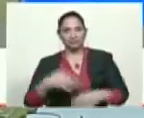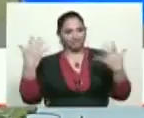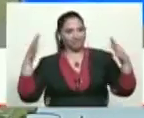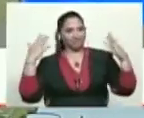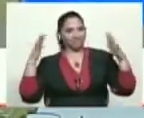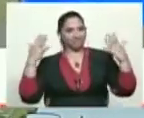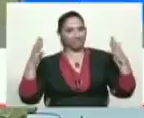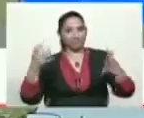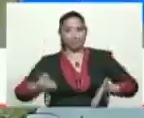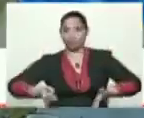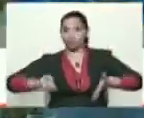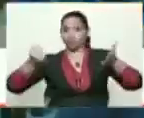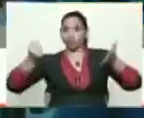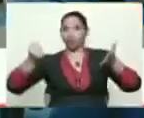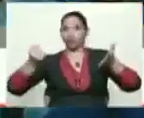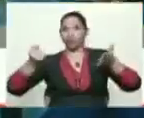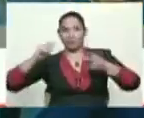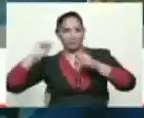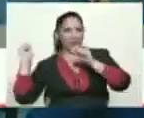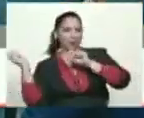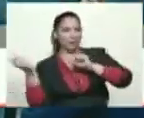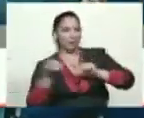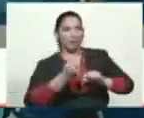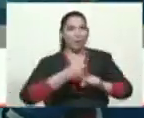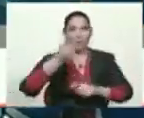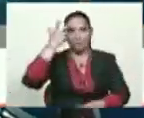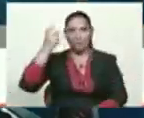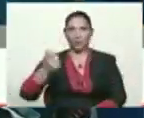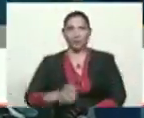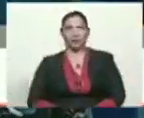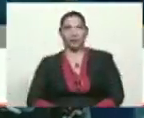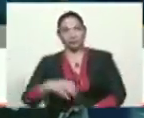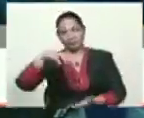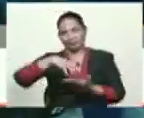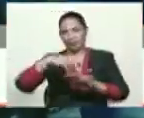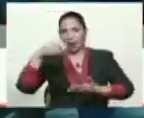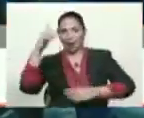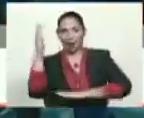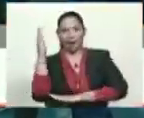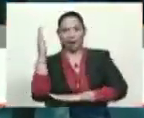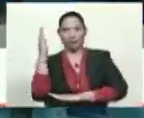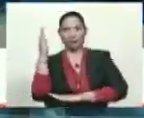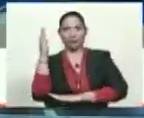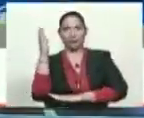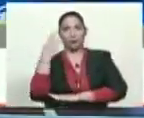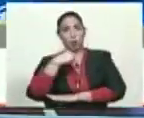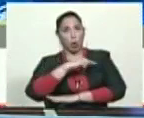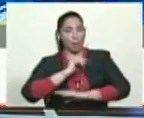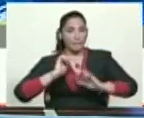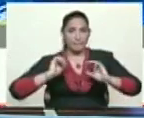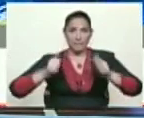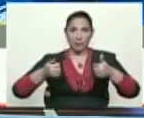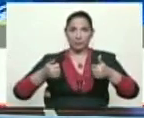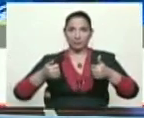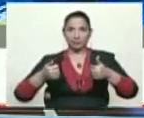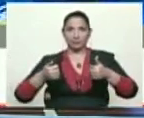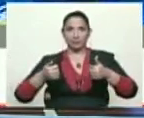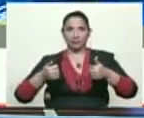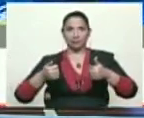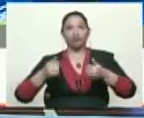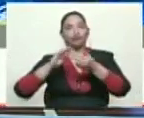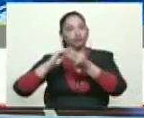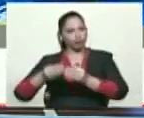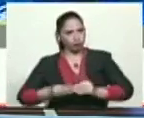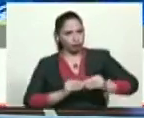campeones del béisbol profesional el estado lara y estamos arrancando precisamente viene la recuperación